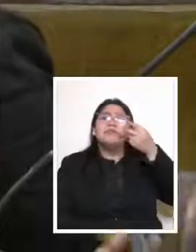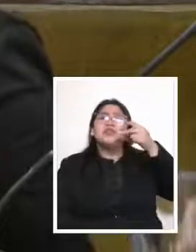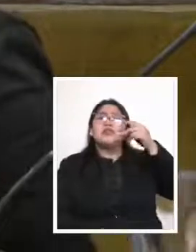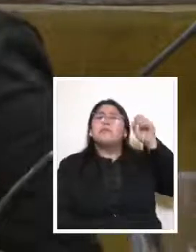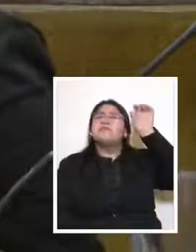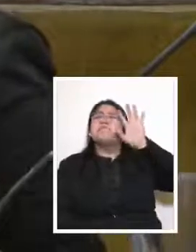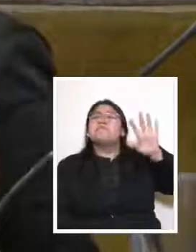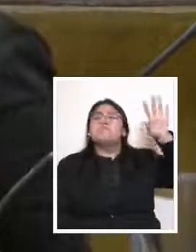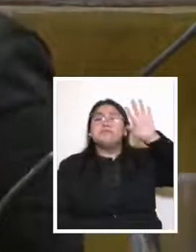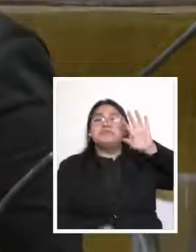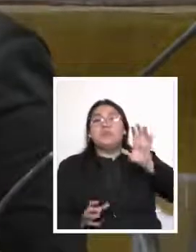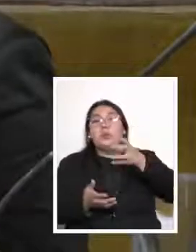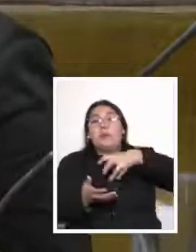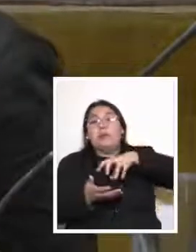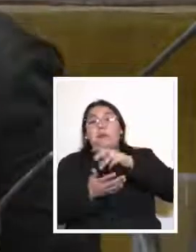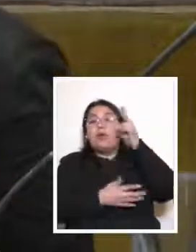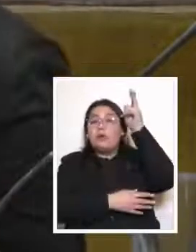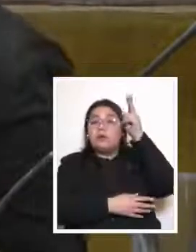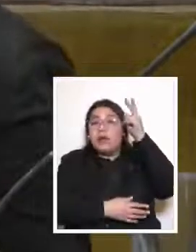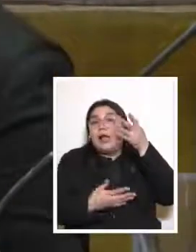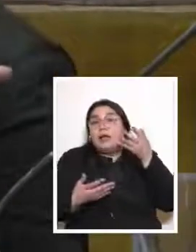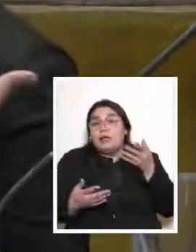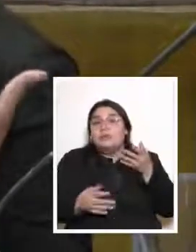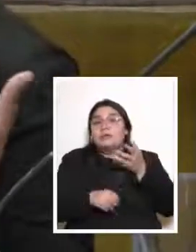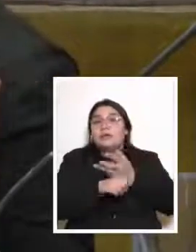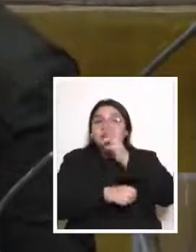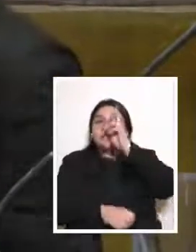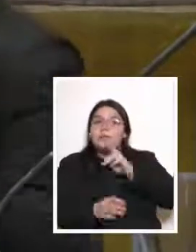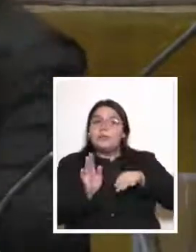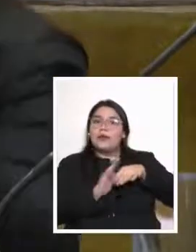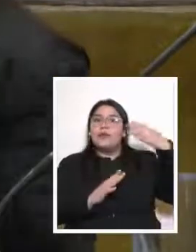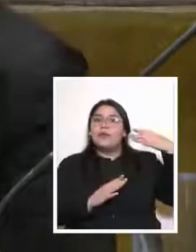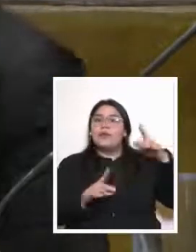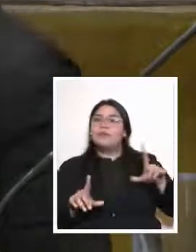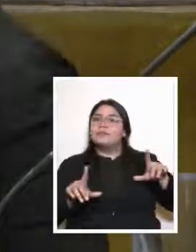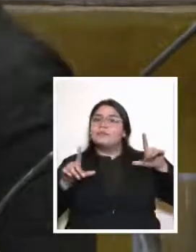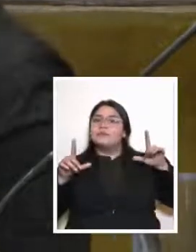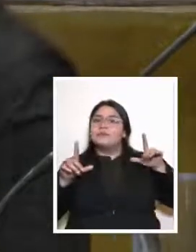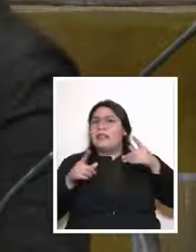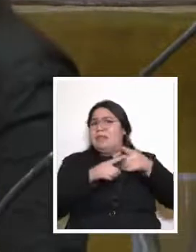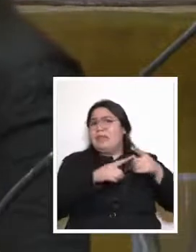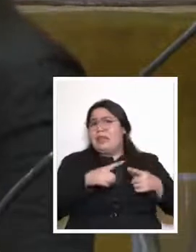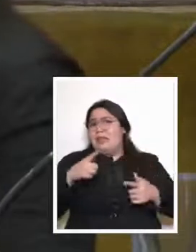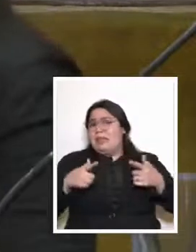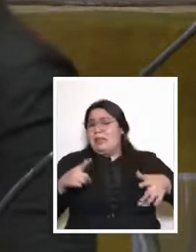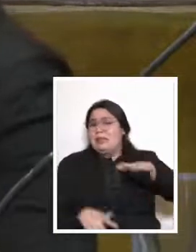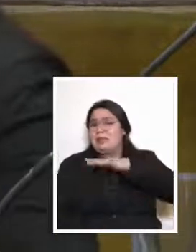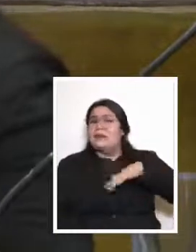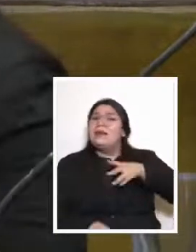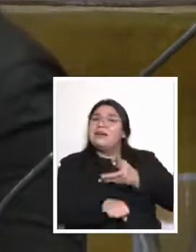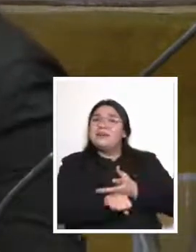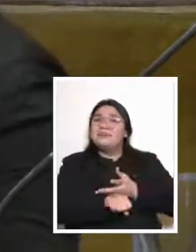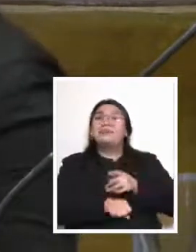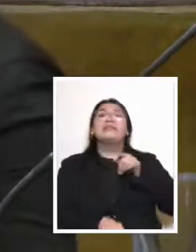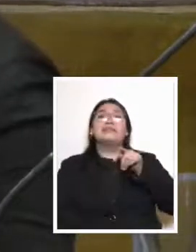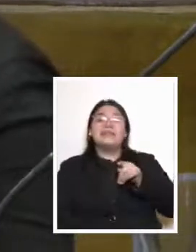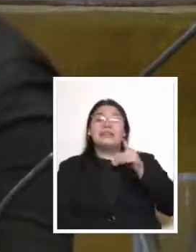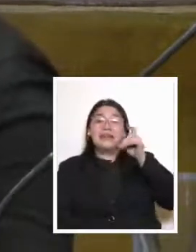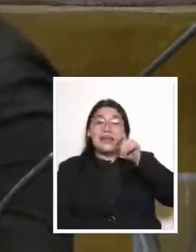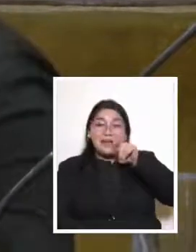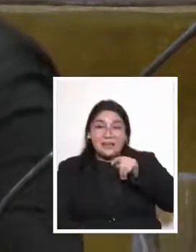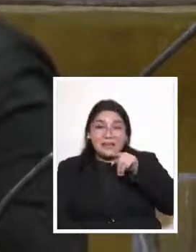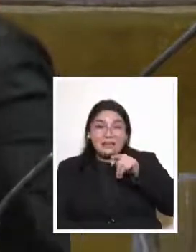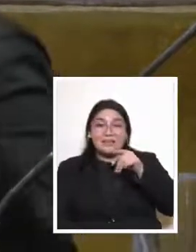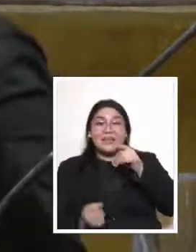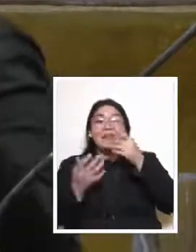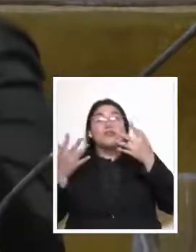están teniendo un rol mucho más protagónico en todo lo que es políticas de todo tipo? Así que yo creo que ahí en el currículum es donde nos tenemos